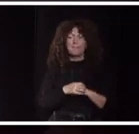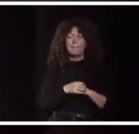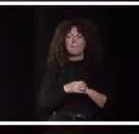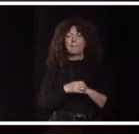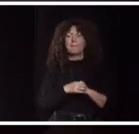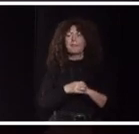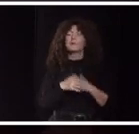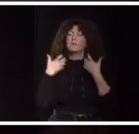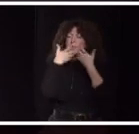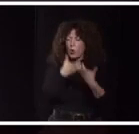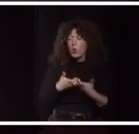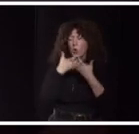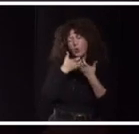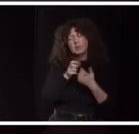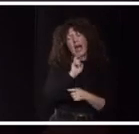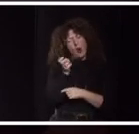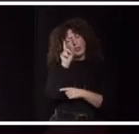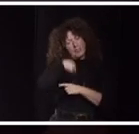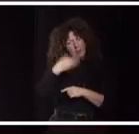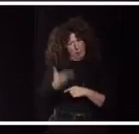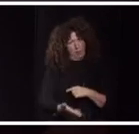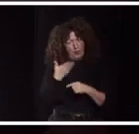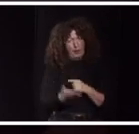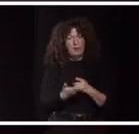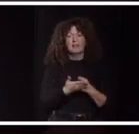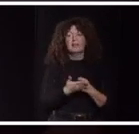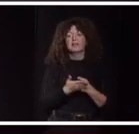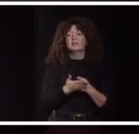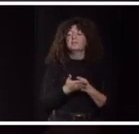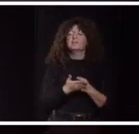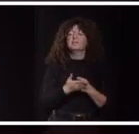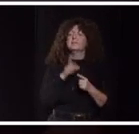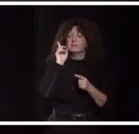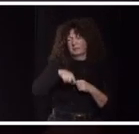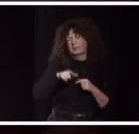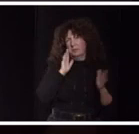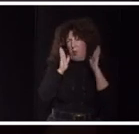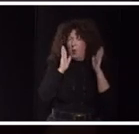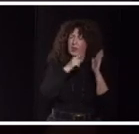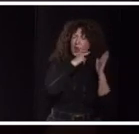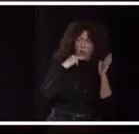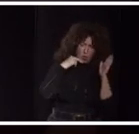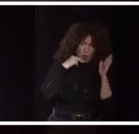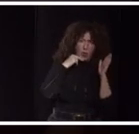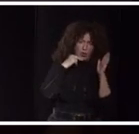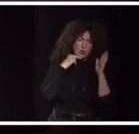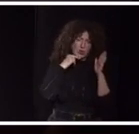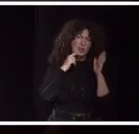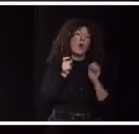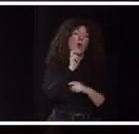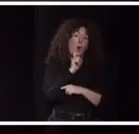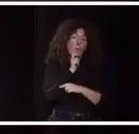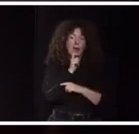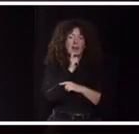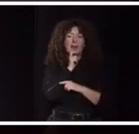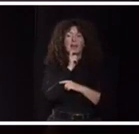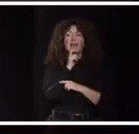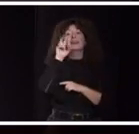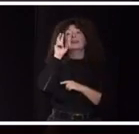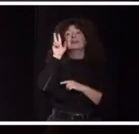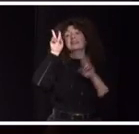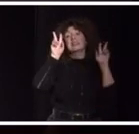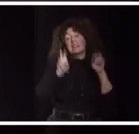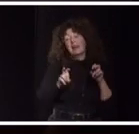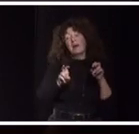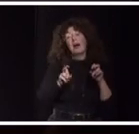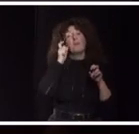Y otra lucha fundamental, en unos momentos tan dolorosos y tan complicados, ha sido la de estar al lado